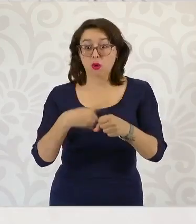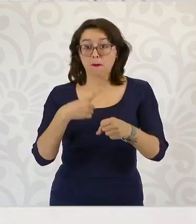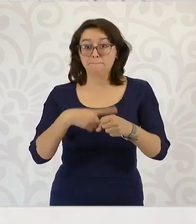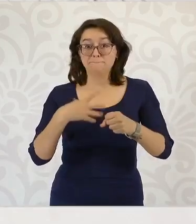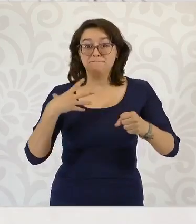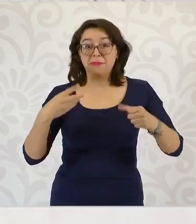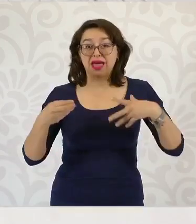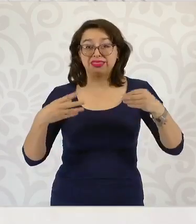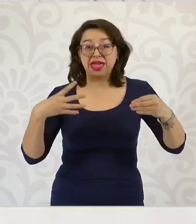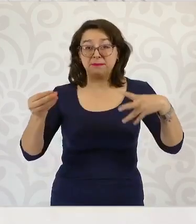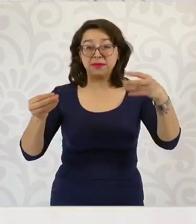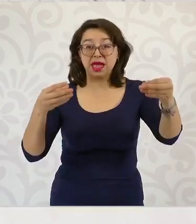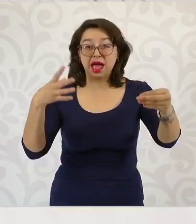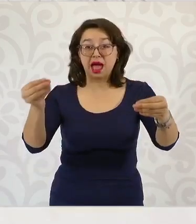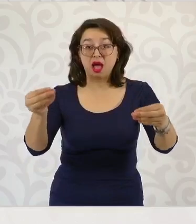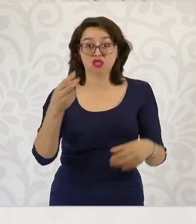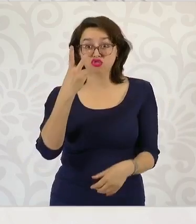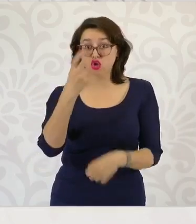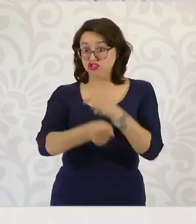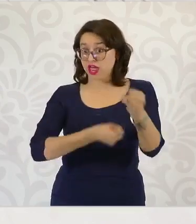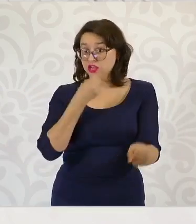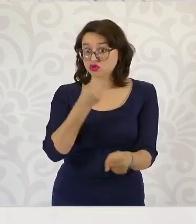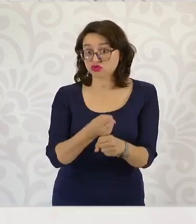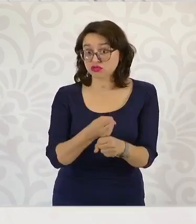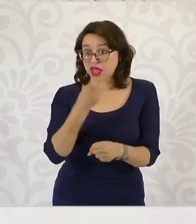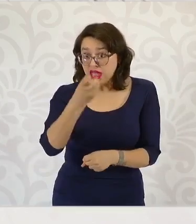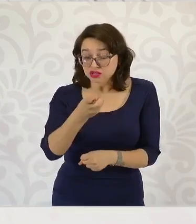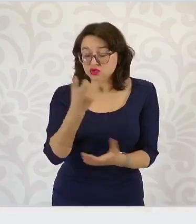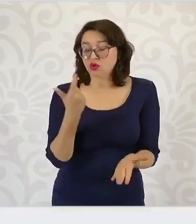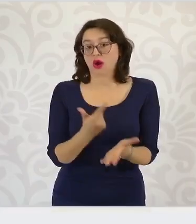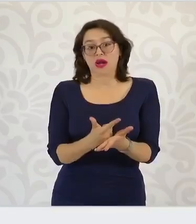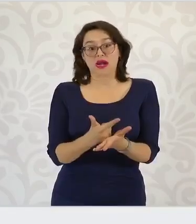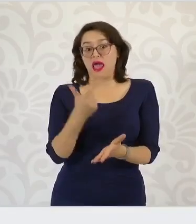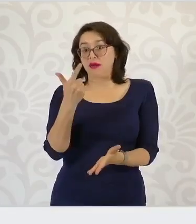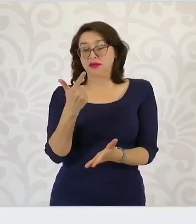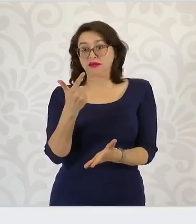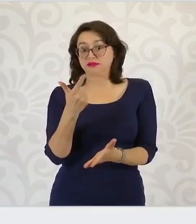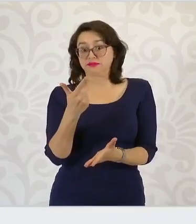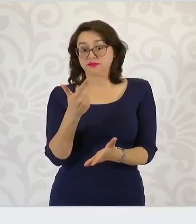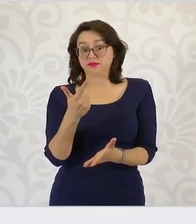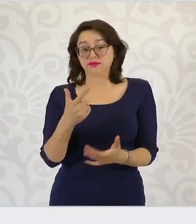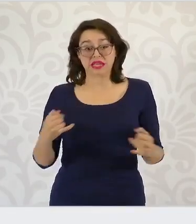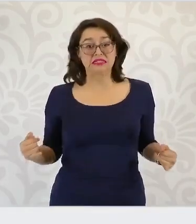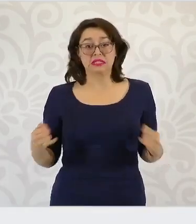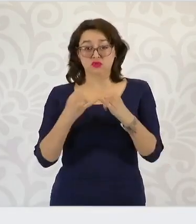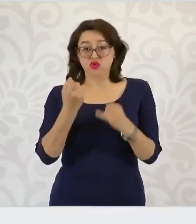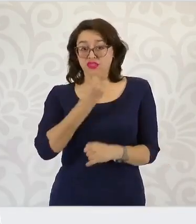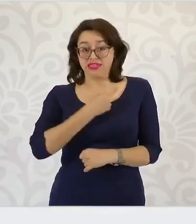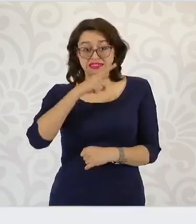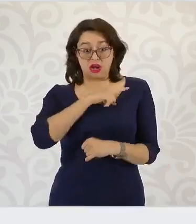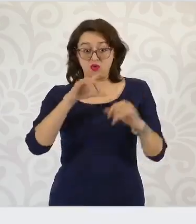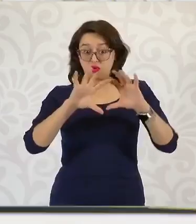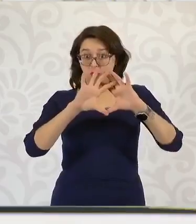años, en donde prácticamente todas las instituciones de salud tuvieron